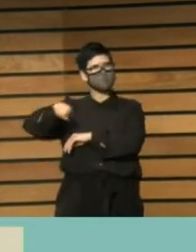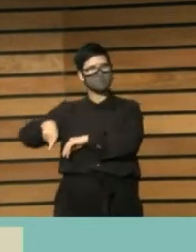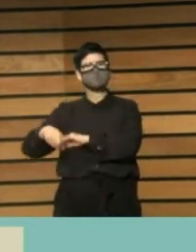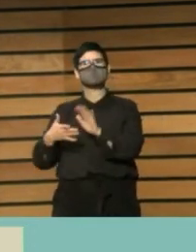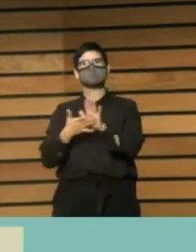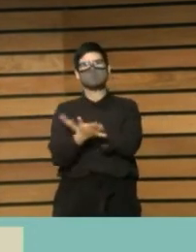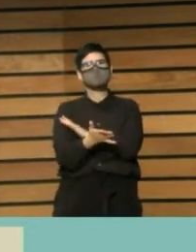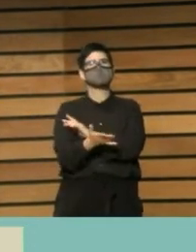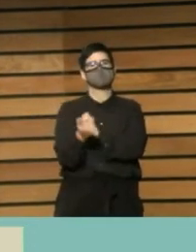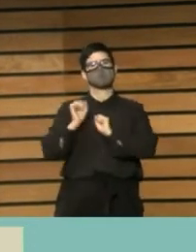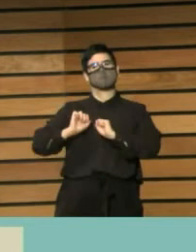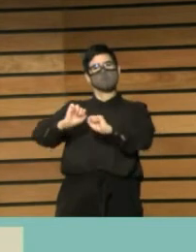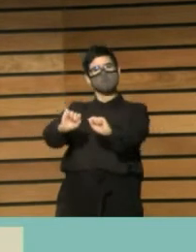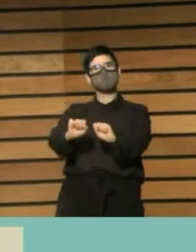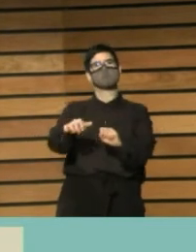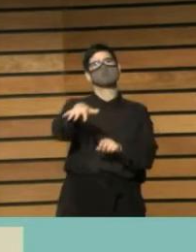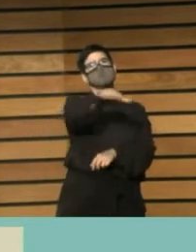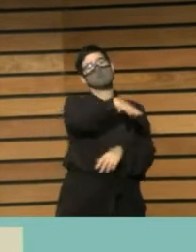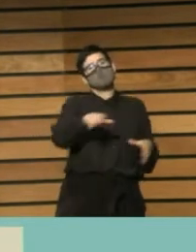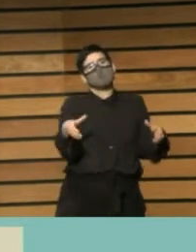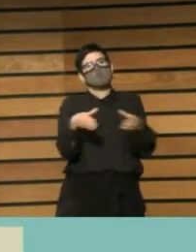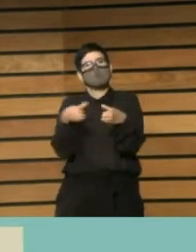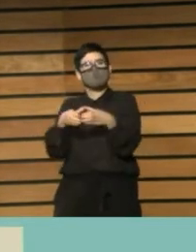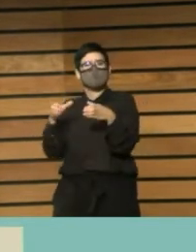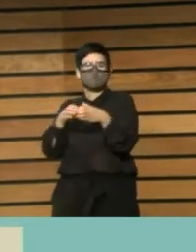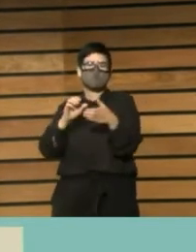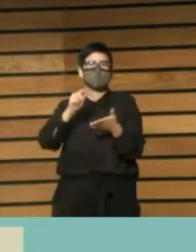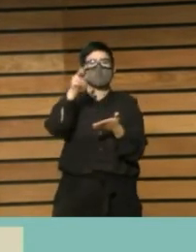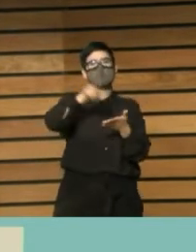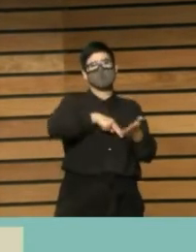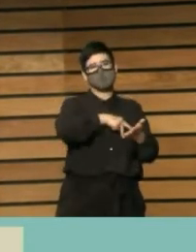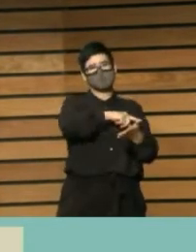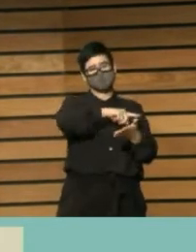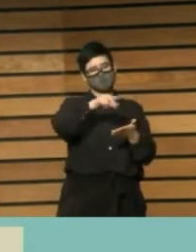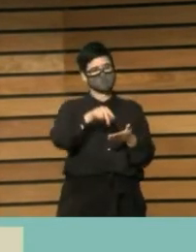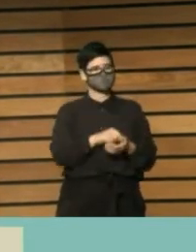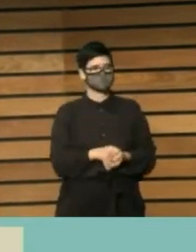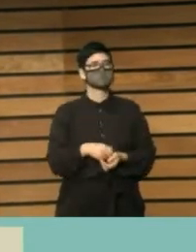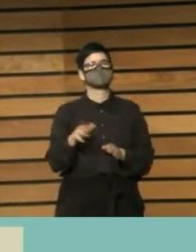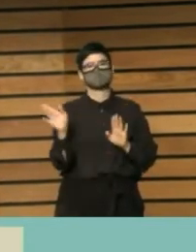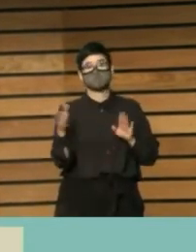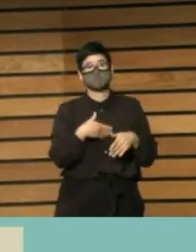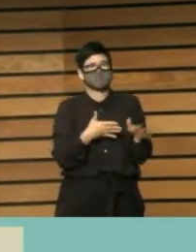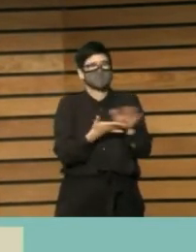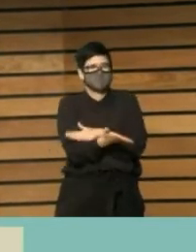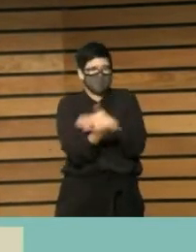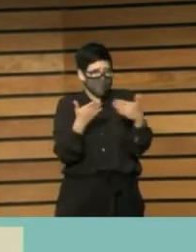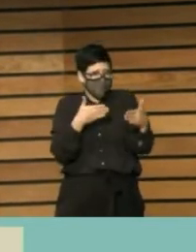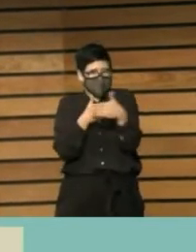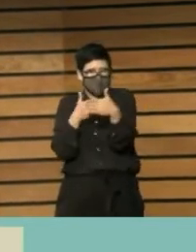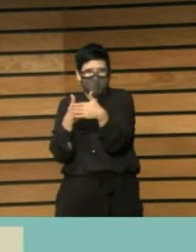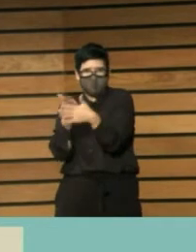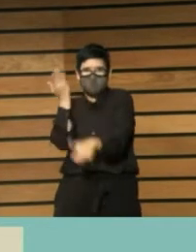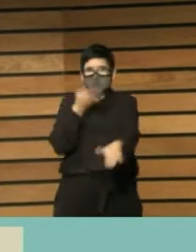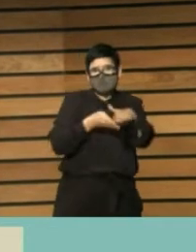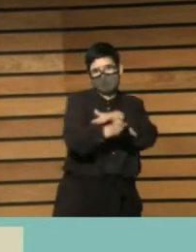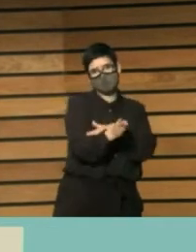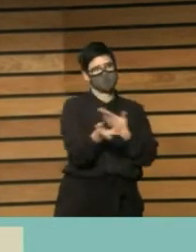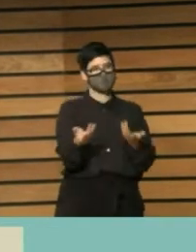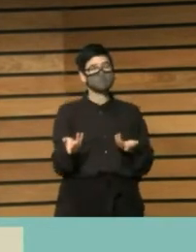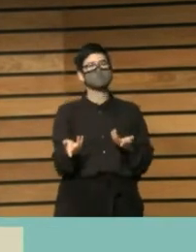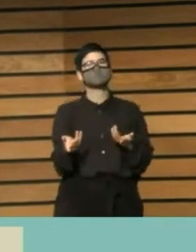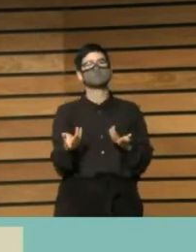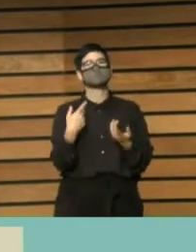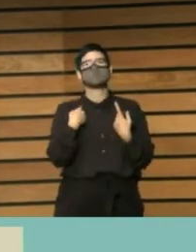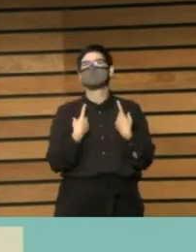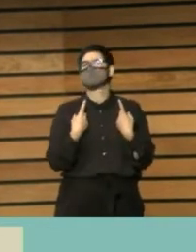gitana que viven en la zona. Eso es un ejemplo claro de que ponemos límites al acceso. Segundo, la falta de seguridad en espacios